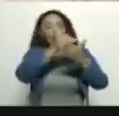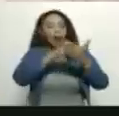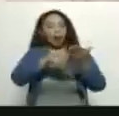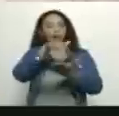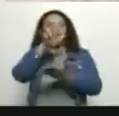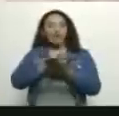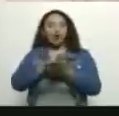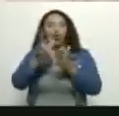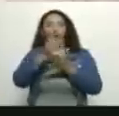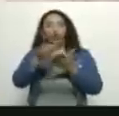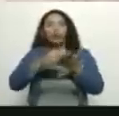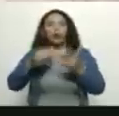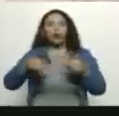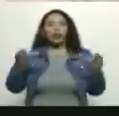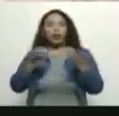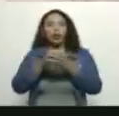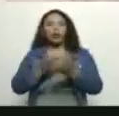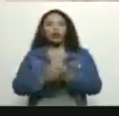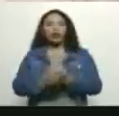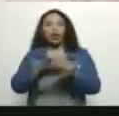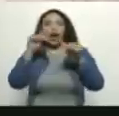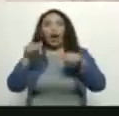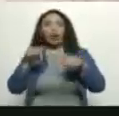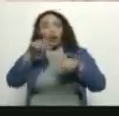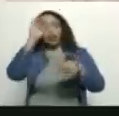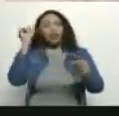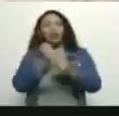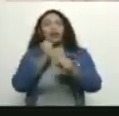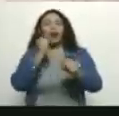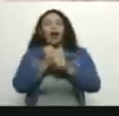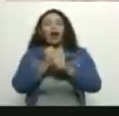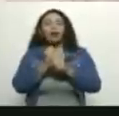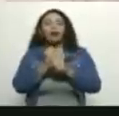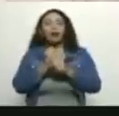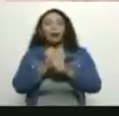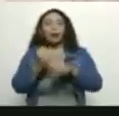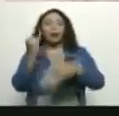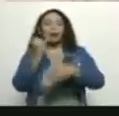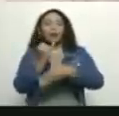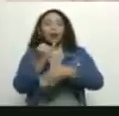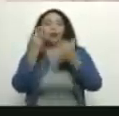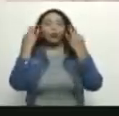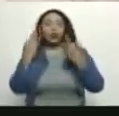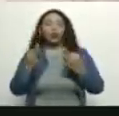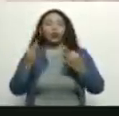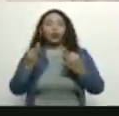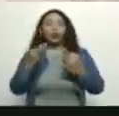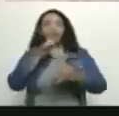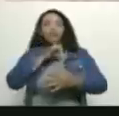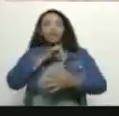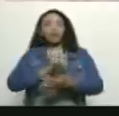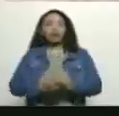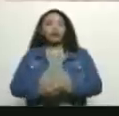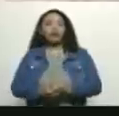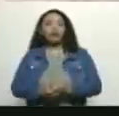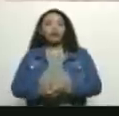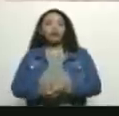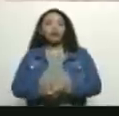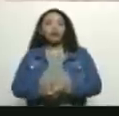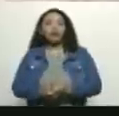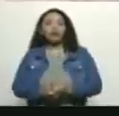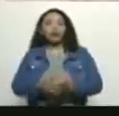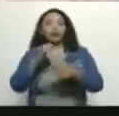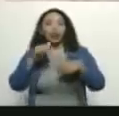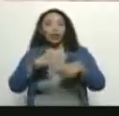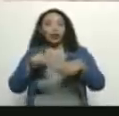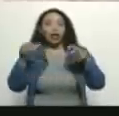los documentos de esta cumbre. Esto es trabajar por una Iberoamérica justa y sostenible. Este espacio